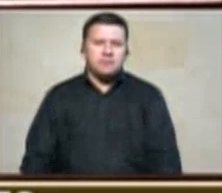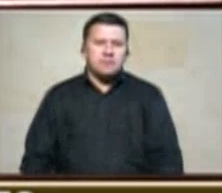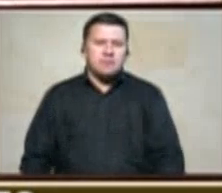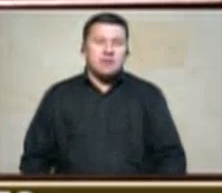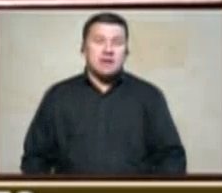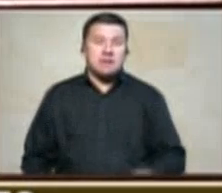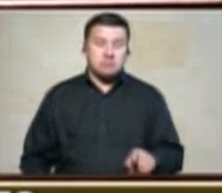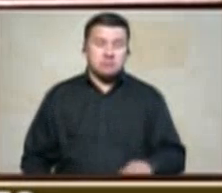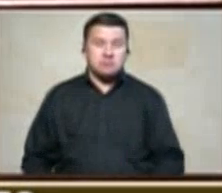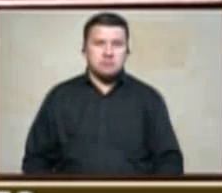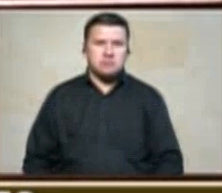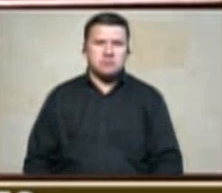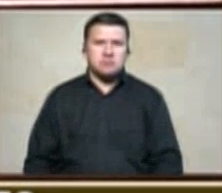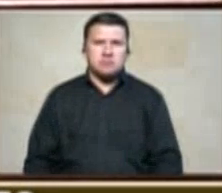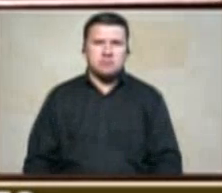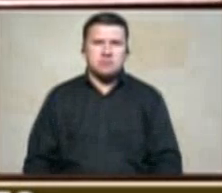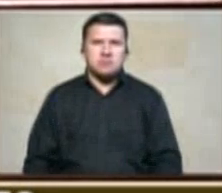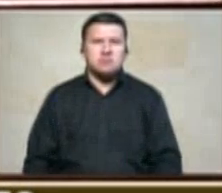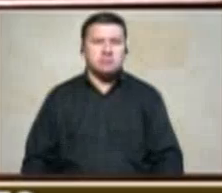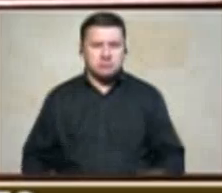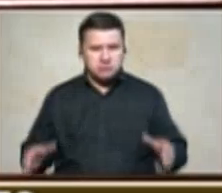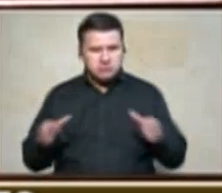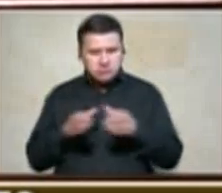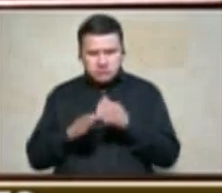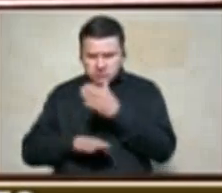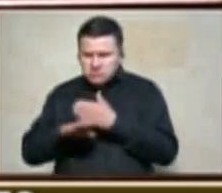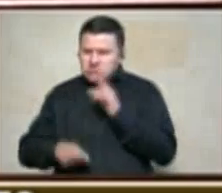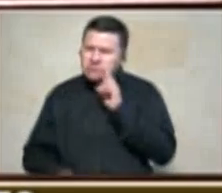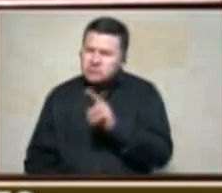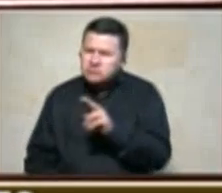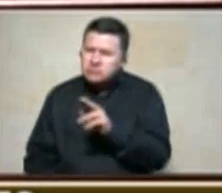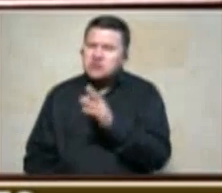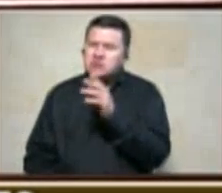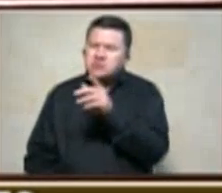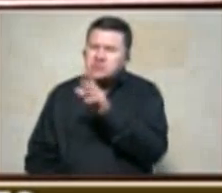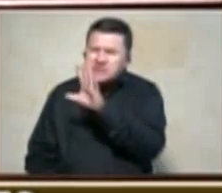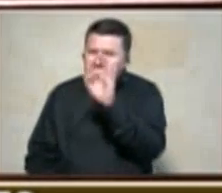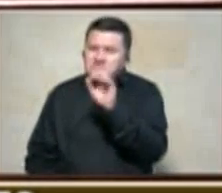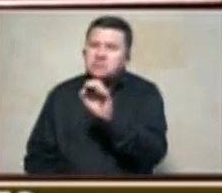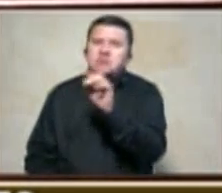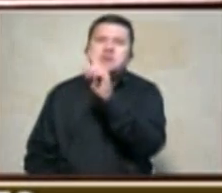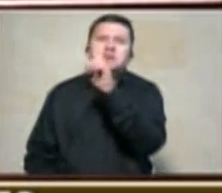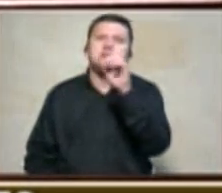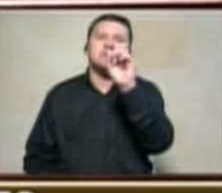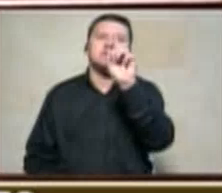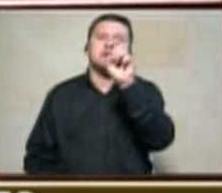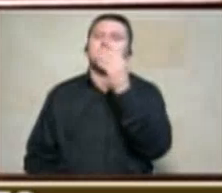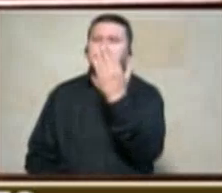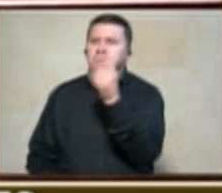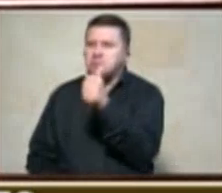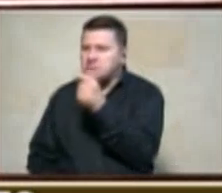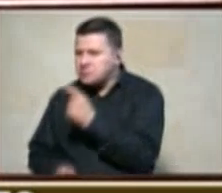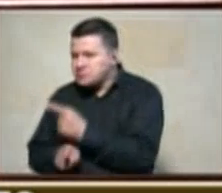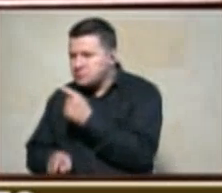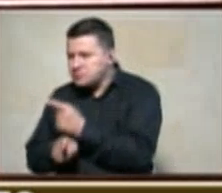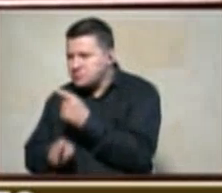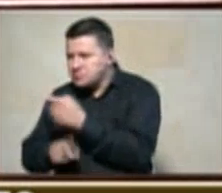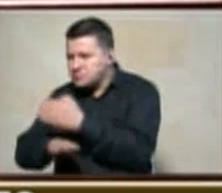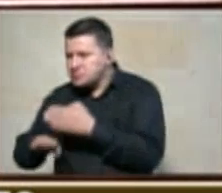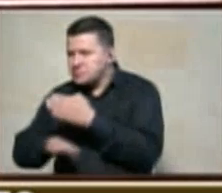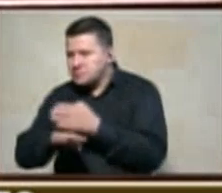De esos, la unidad solamente encontró viables 106 predios.